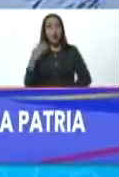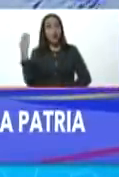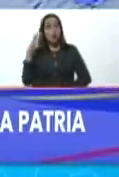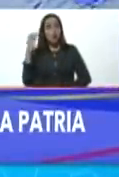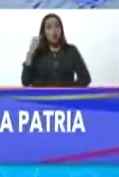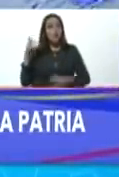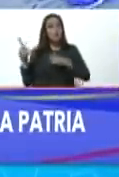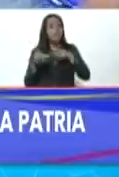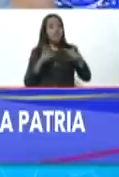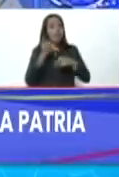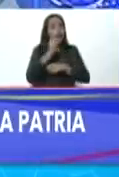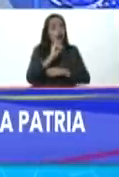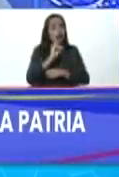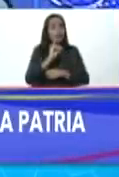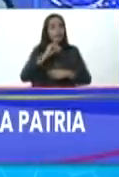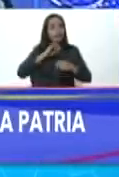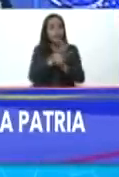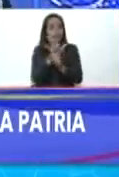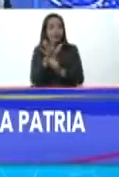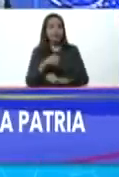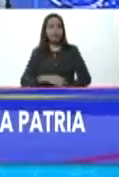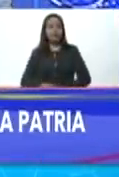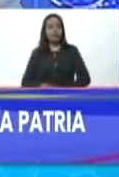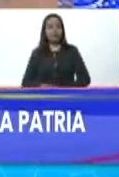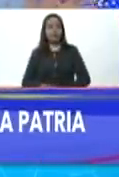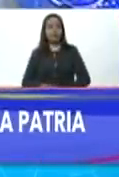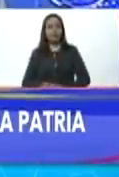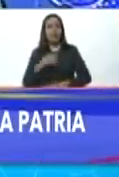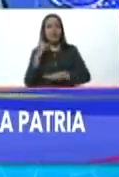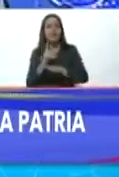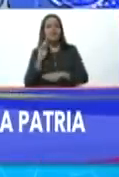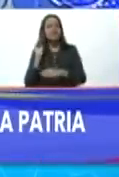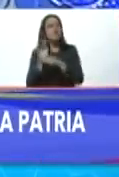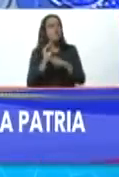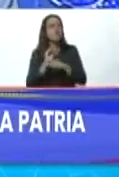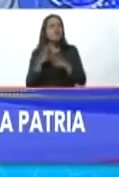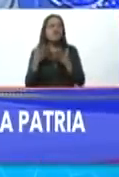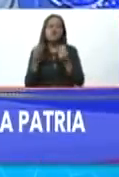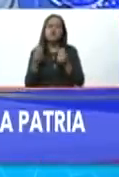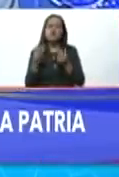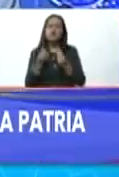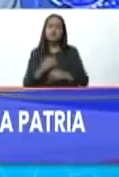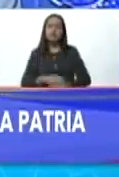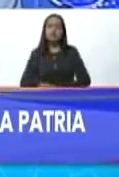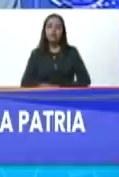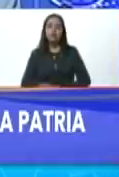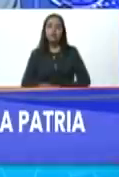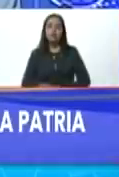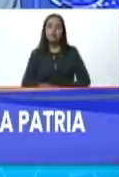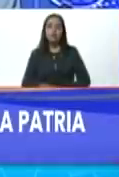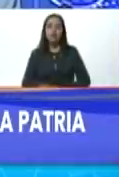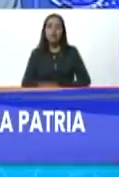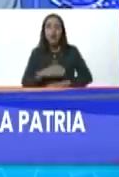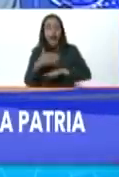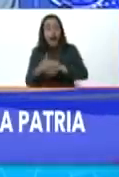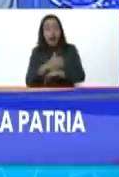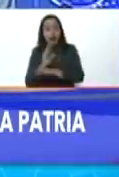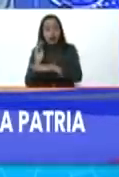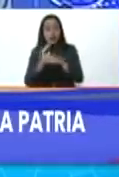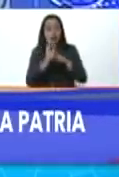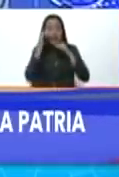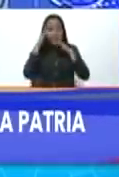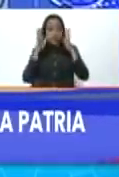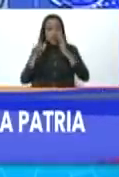el coronavirus. Entonces tenemos que estar con máximos cuidados y preparados para atender a los